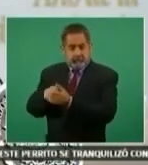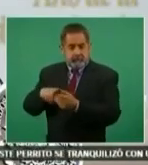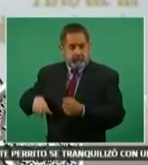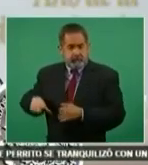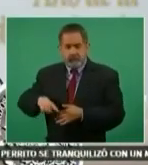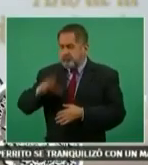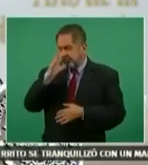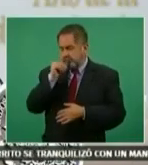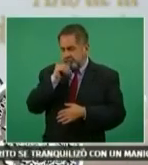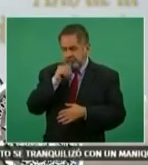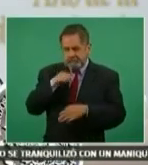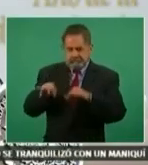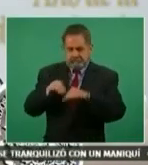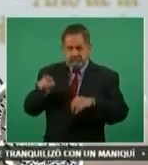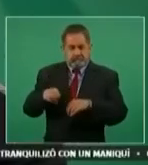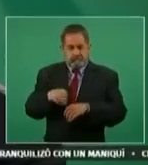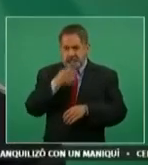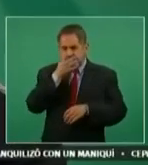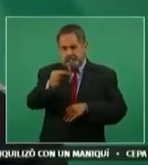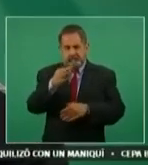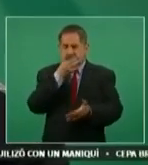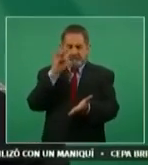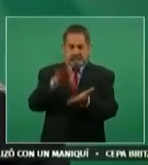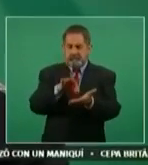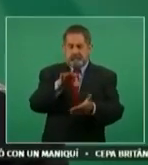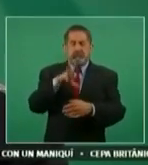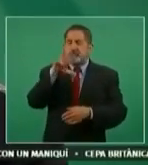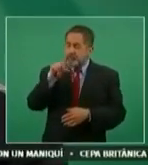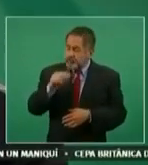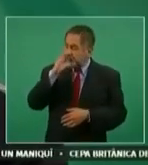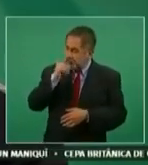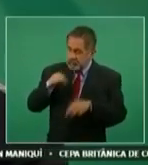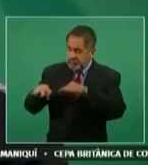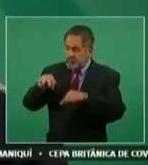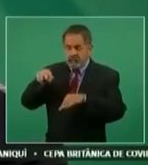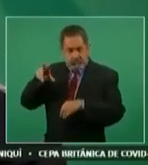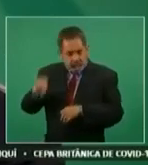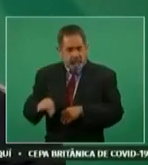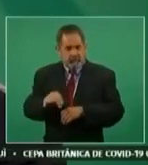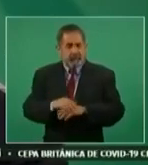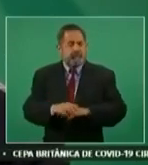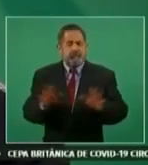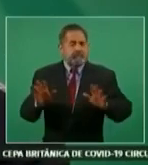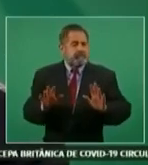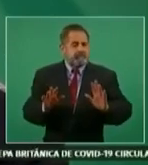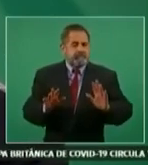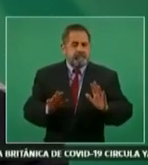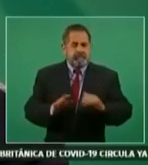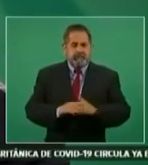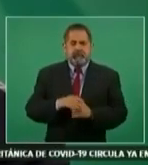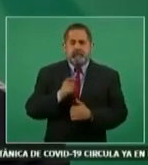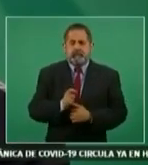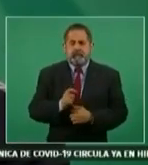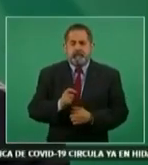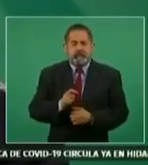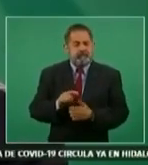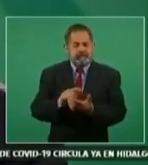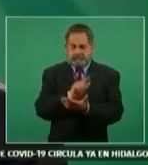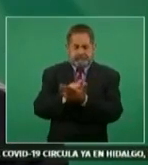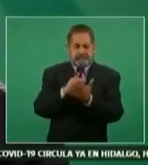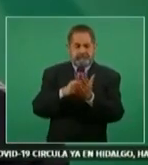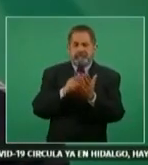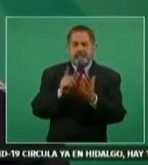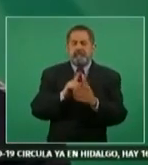El presidente advirtió que cualquier funcionario que se demuestra que haya golpeado a una mujer, sea su pareja sentimental o no, no